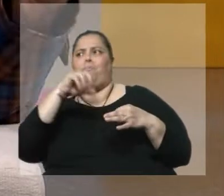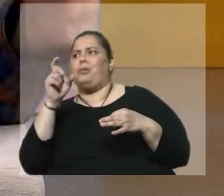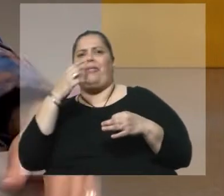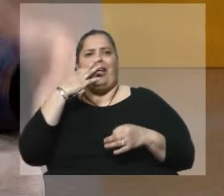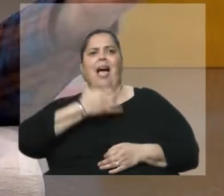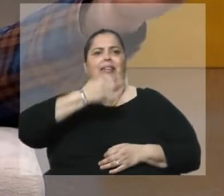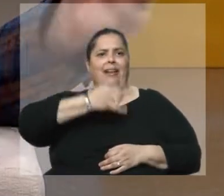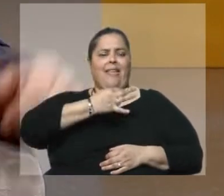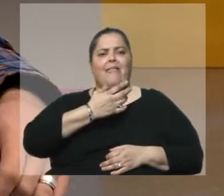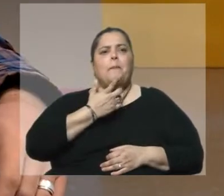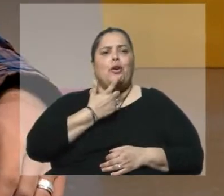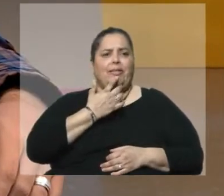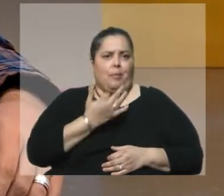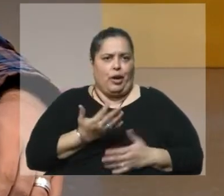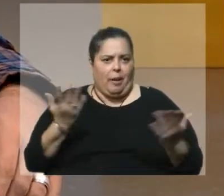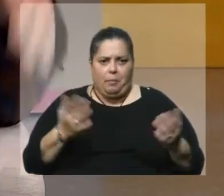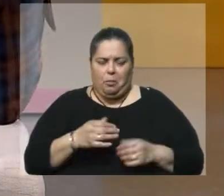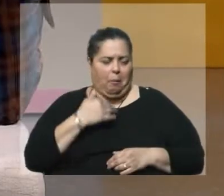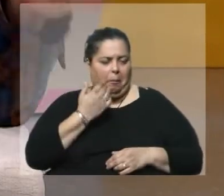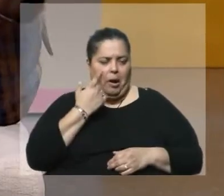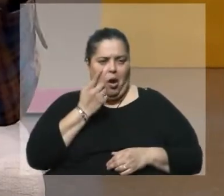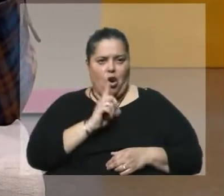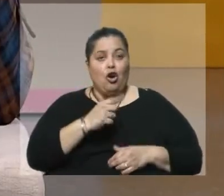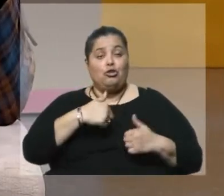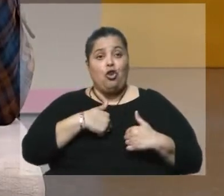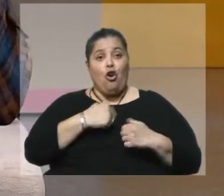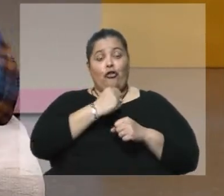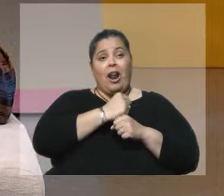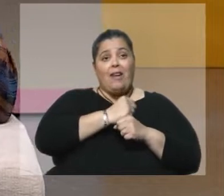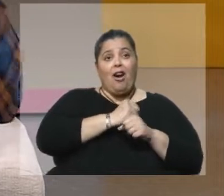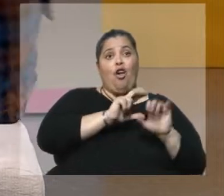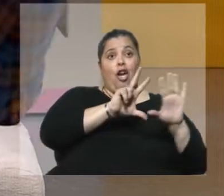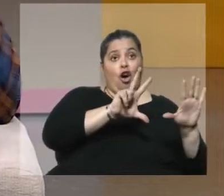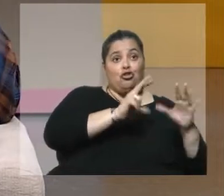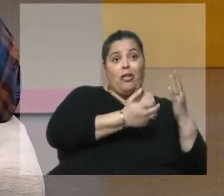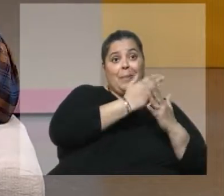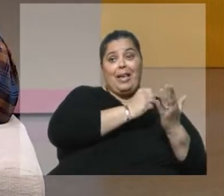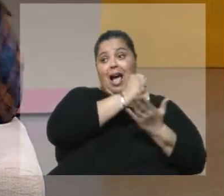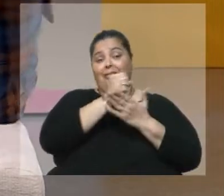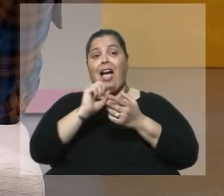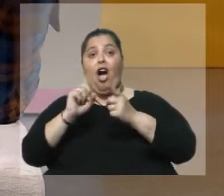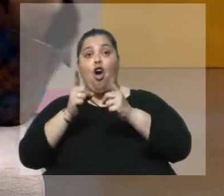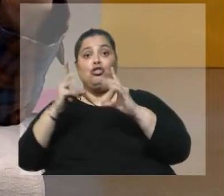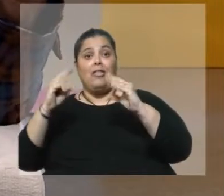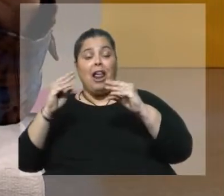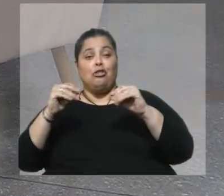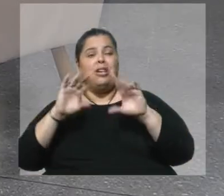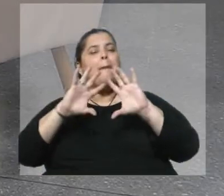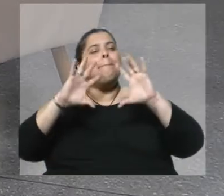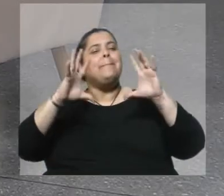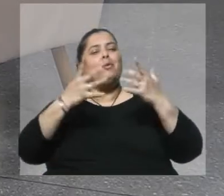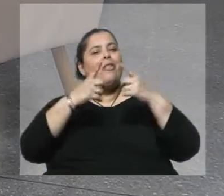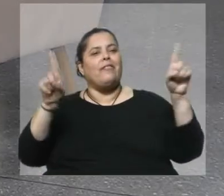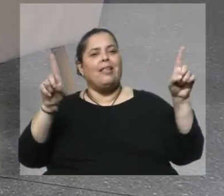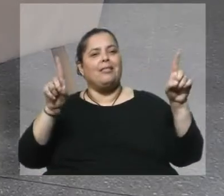realidad política, de trabajo de 8 de la mañana a 11 de la noche. Entonces, como que mi mundo es otro.